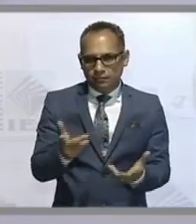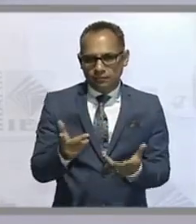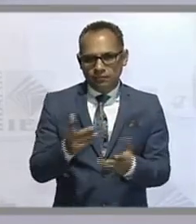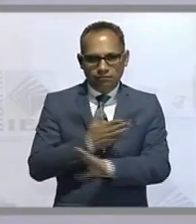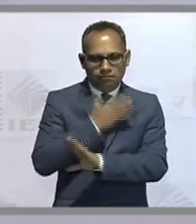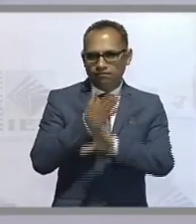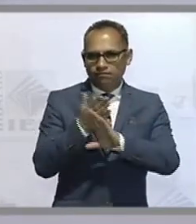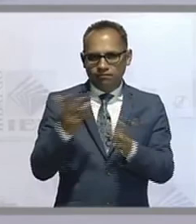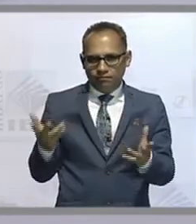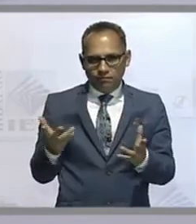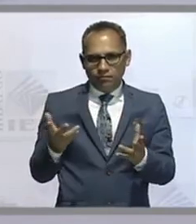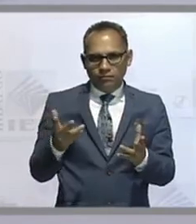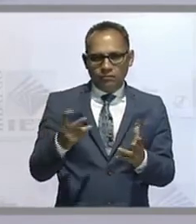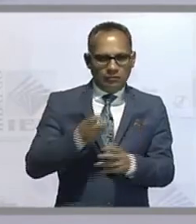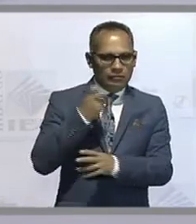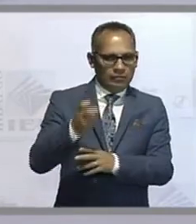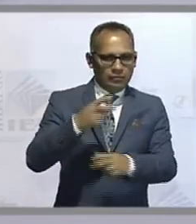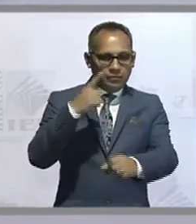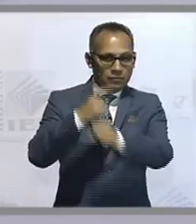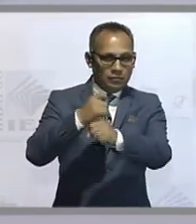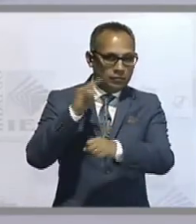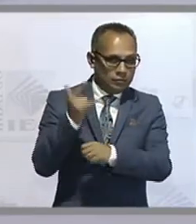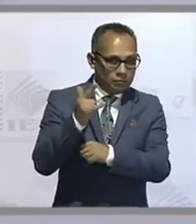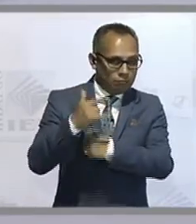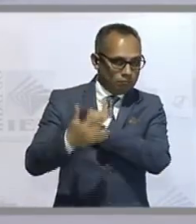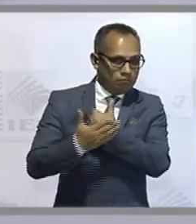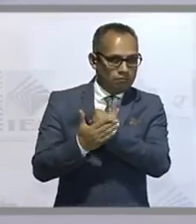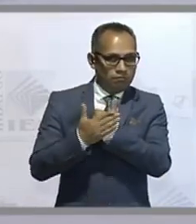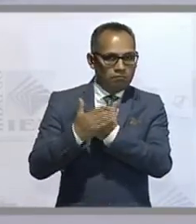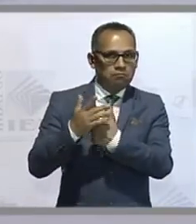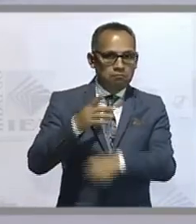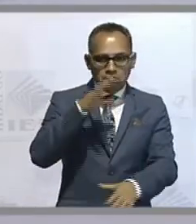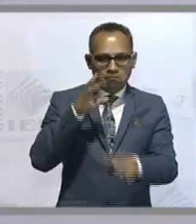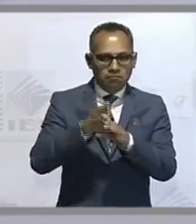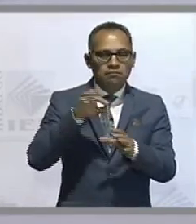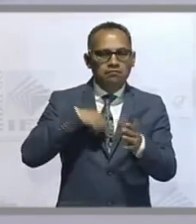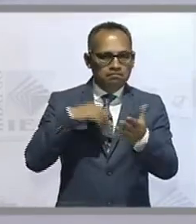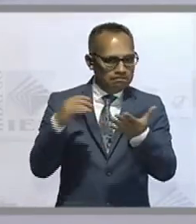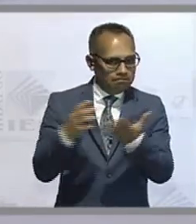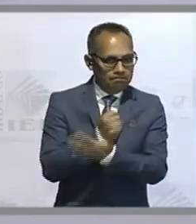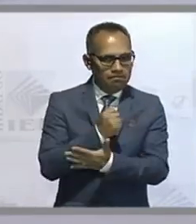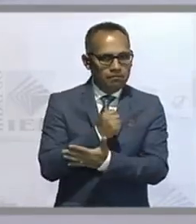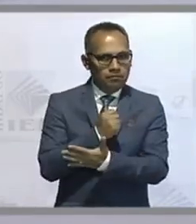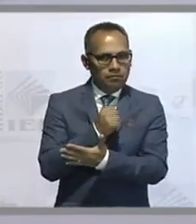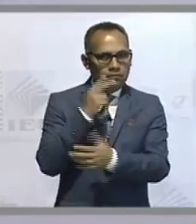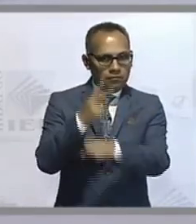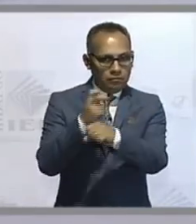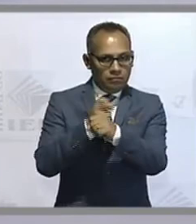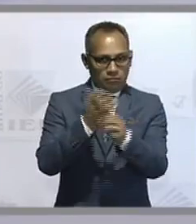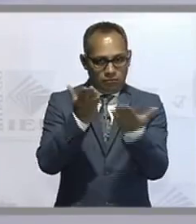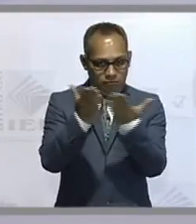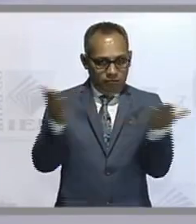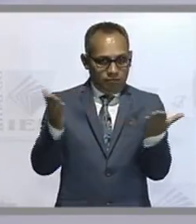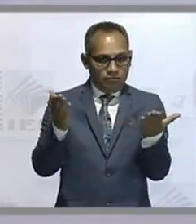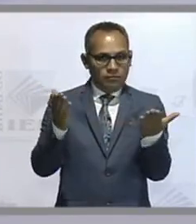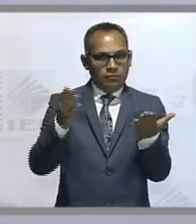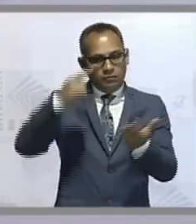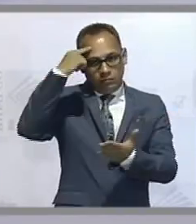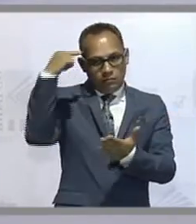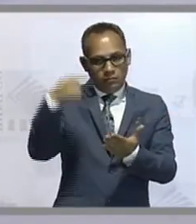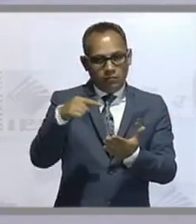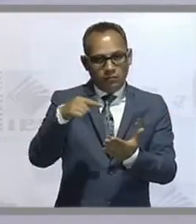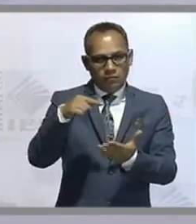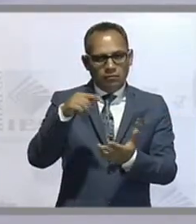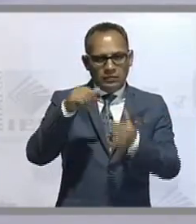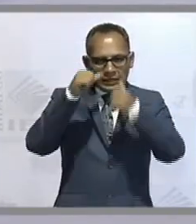este primero de julio invitamos a todos los ciudadanos a que observen bien la conducta del pri